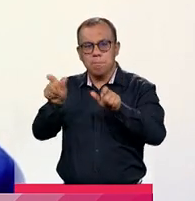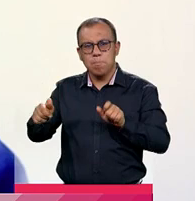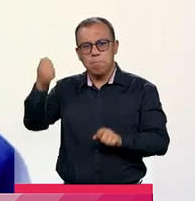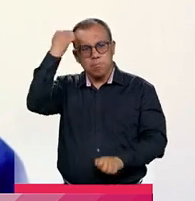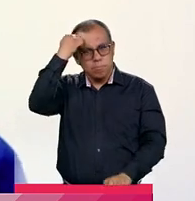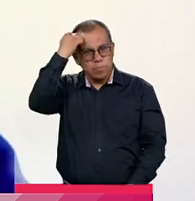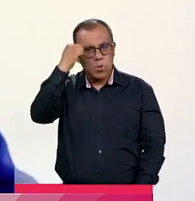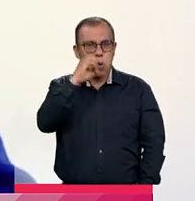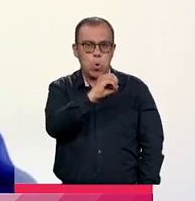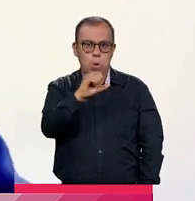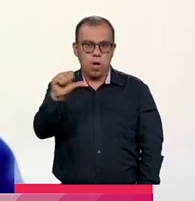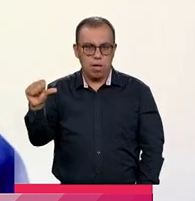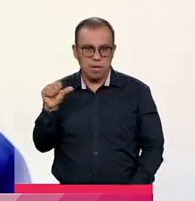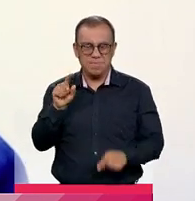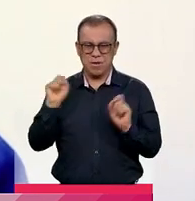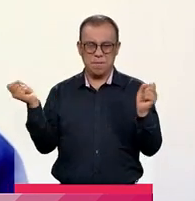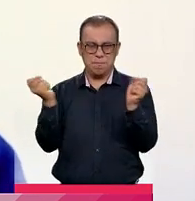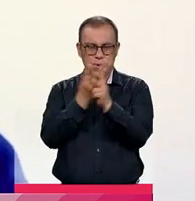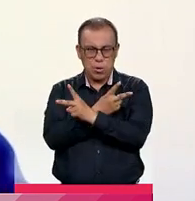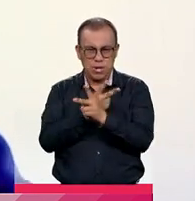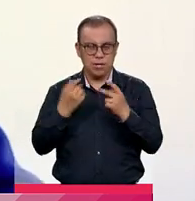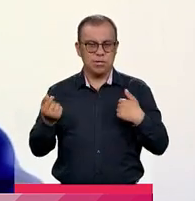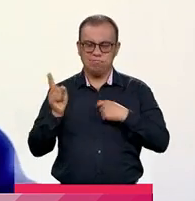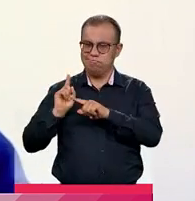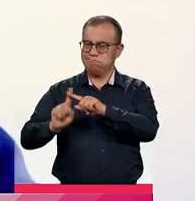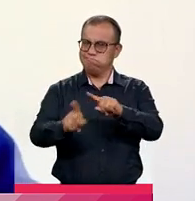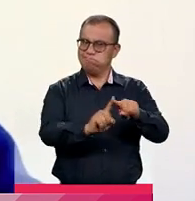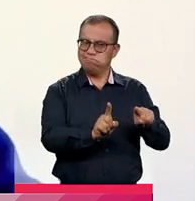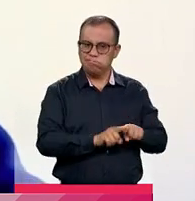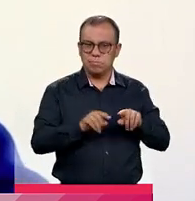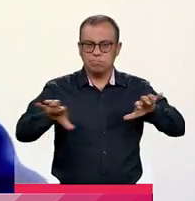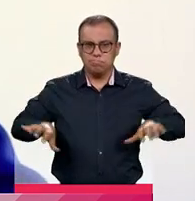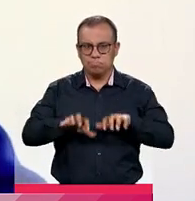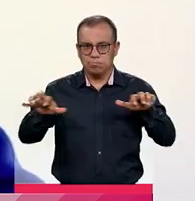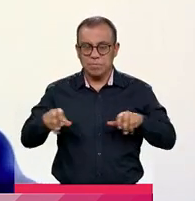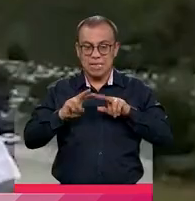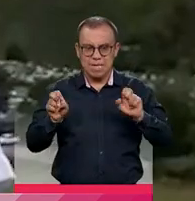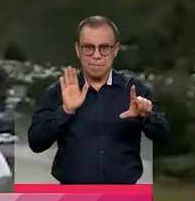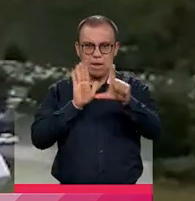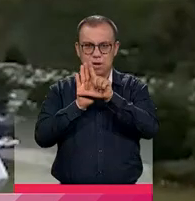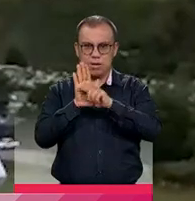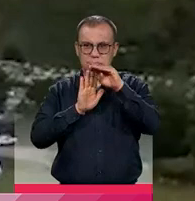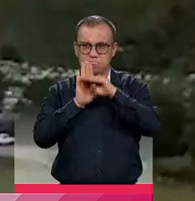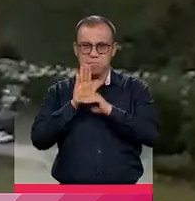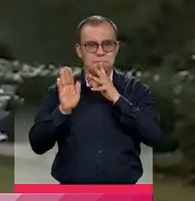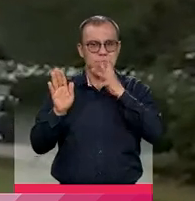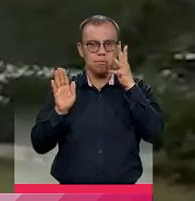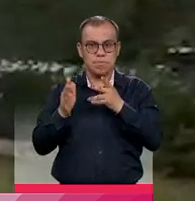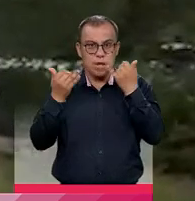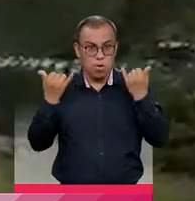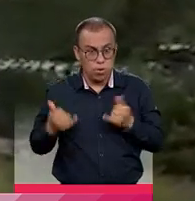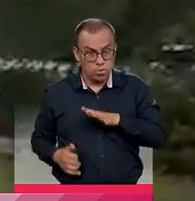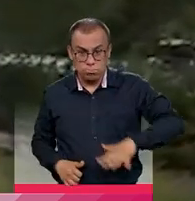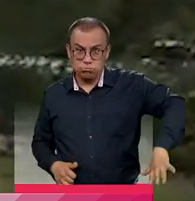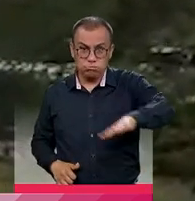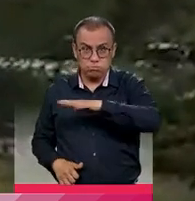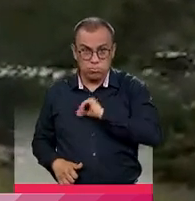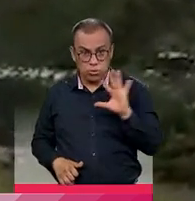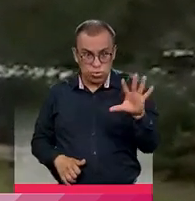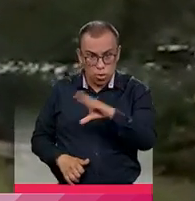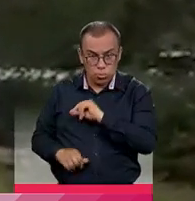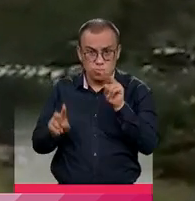maestras por toda la violencia, por los diferentes actores al margen de la ley. Todos no fueron, ni